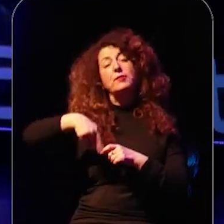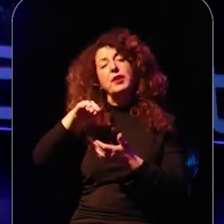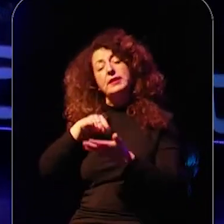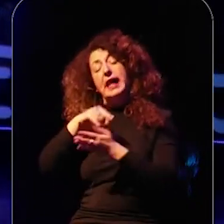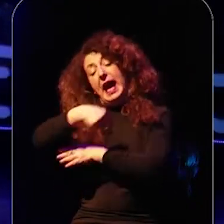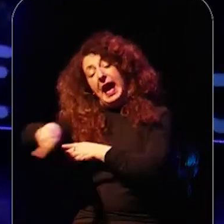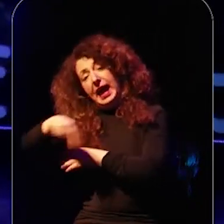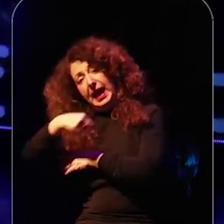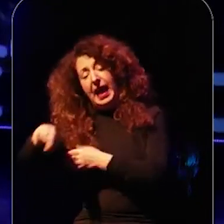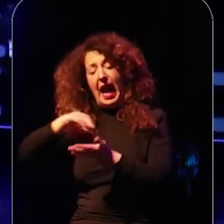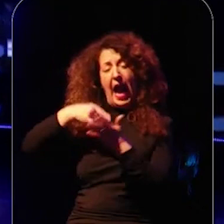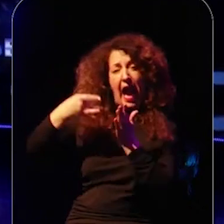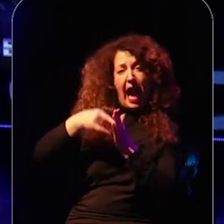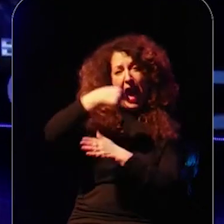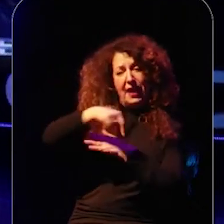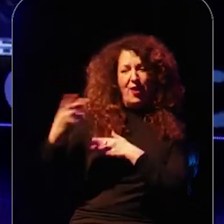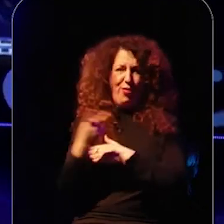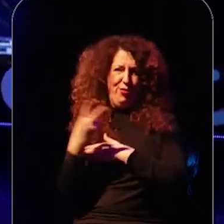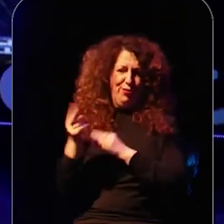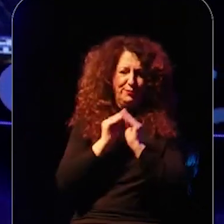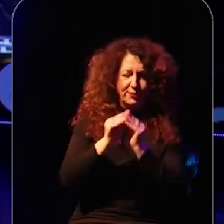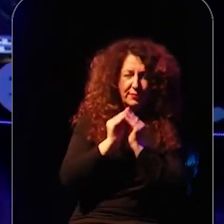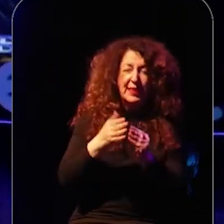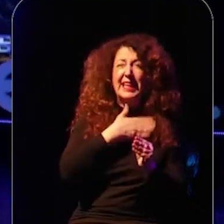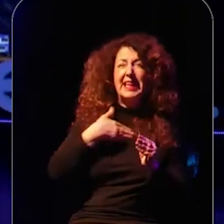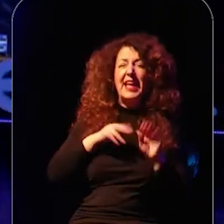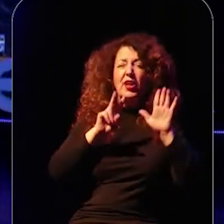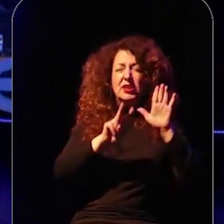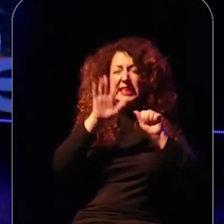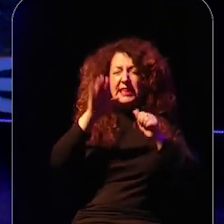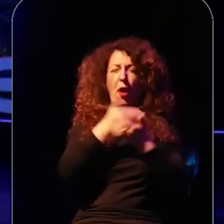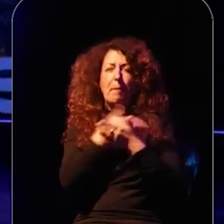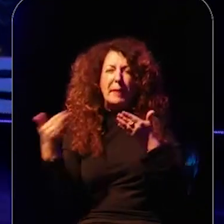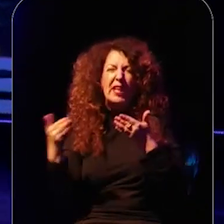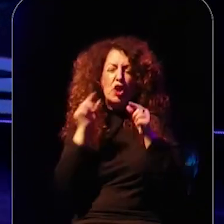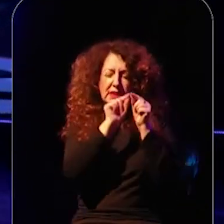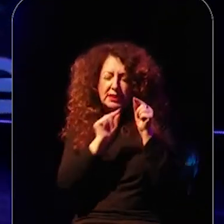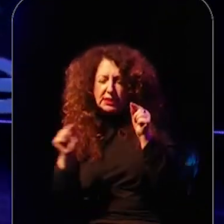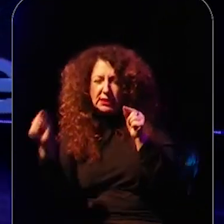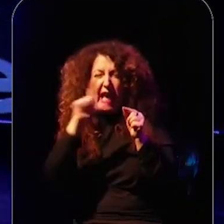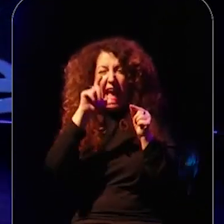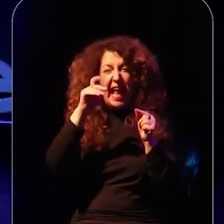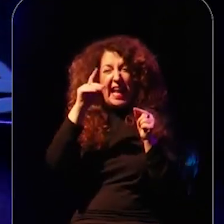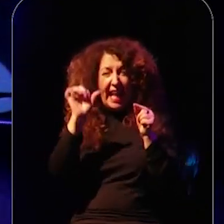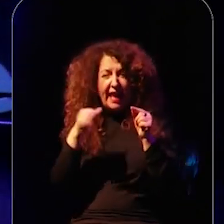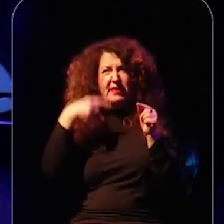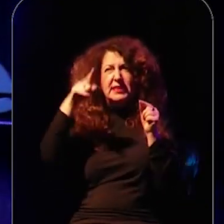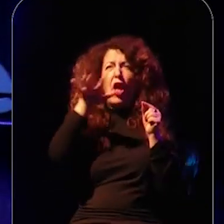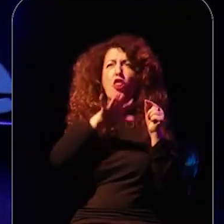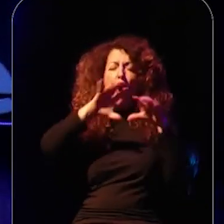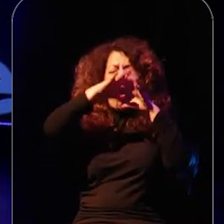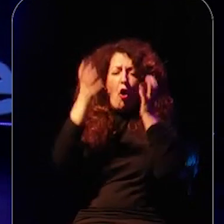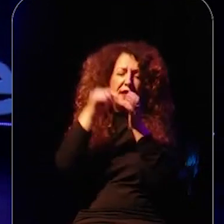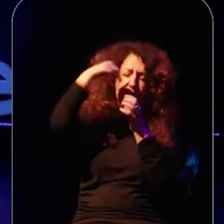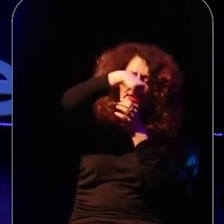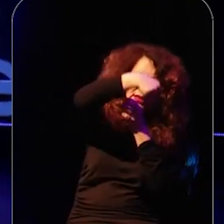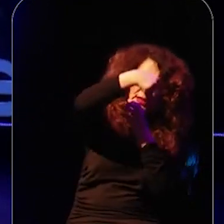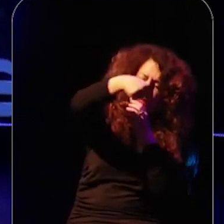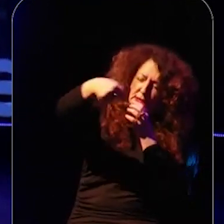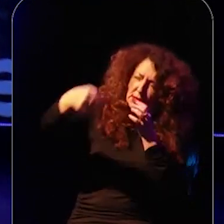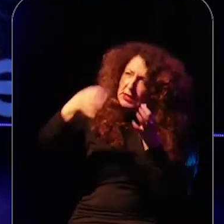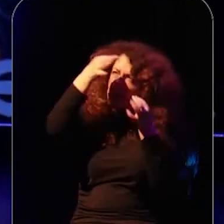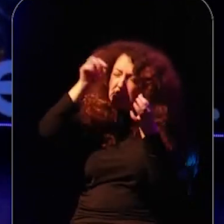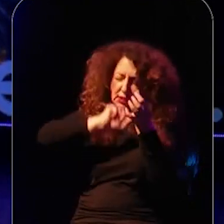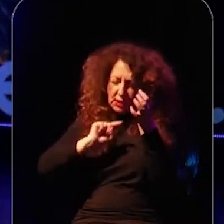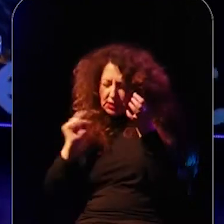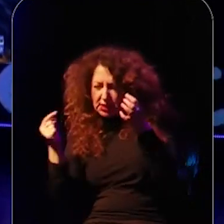e ingeniería. ¿Vale? Sabemos que queremos colocar 75 millones de LEDs y el punto en el que va cada uno. ¿Y eso cómo